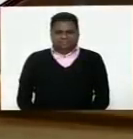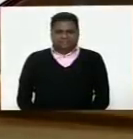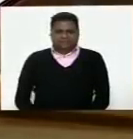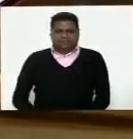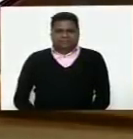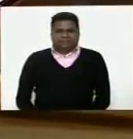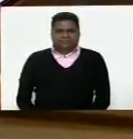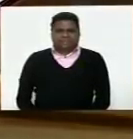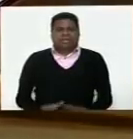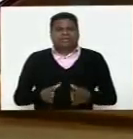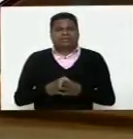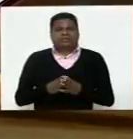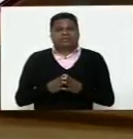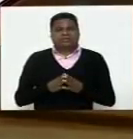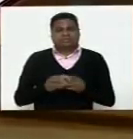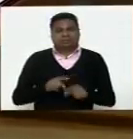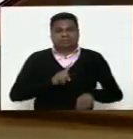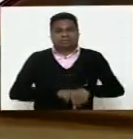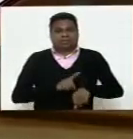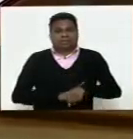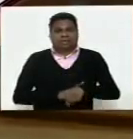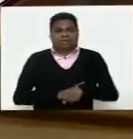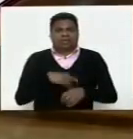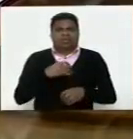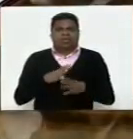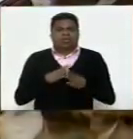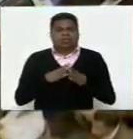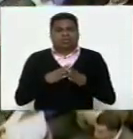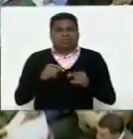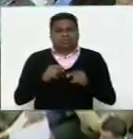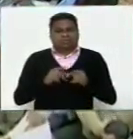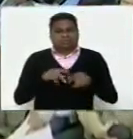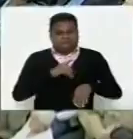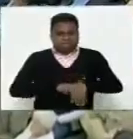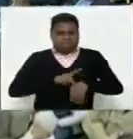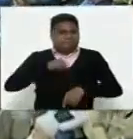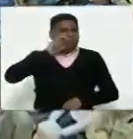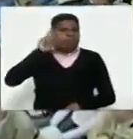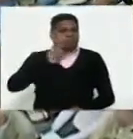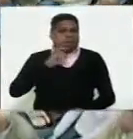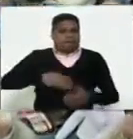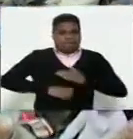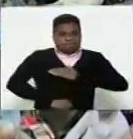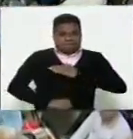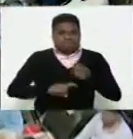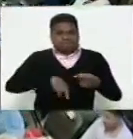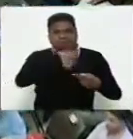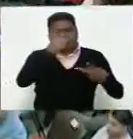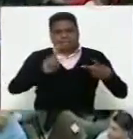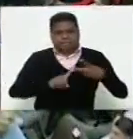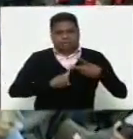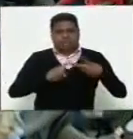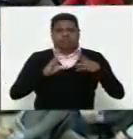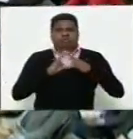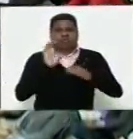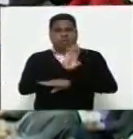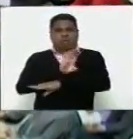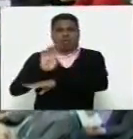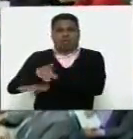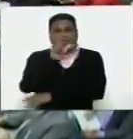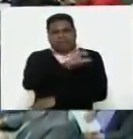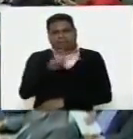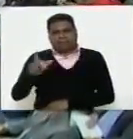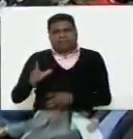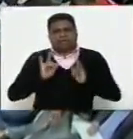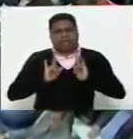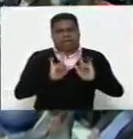elección durante la gestación, trabajo de parto, parto y posparto, a los fines de garantizar su seguridad, afecto,